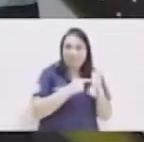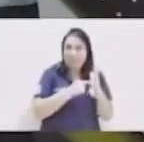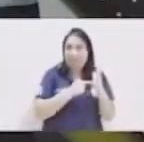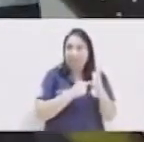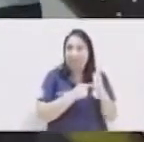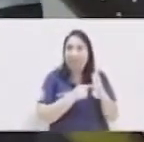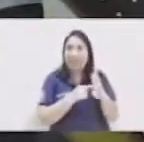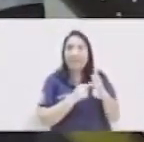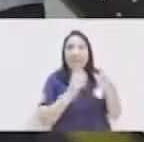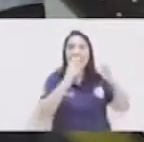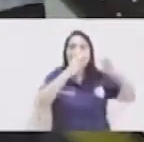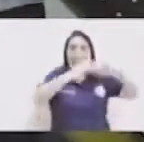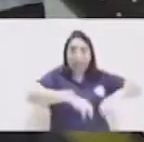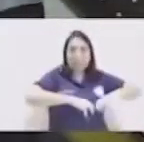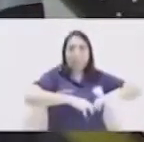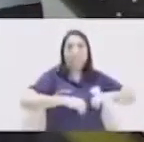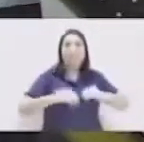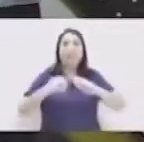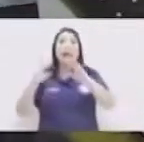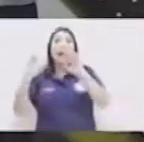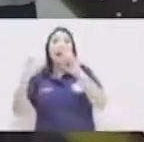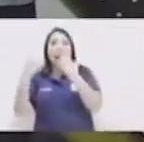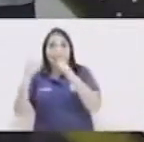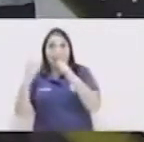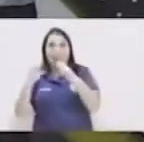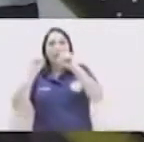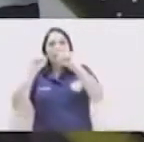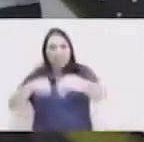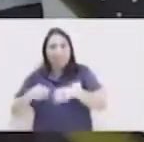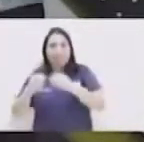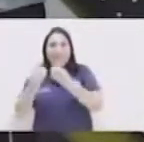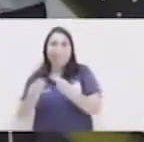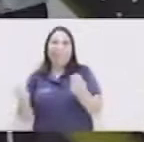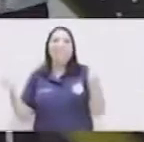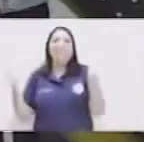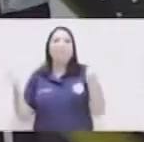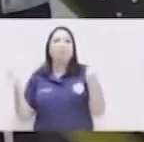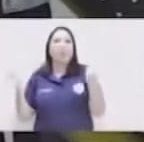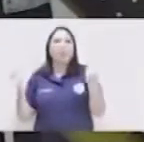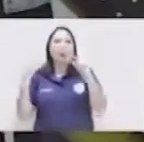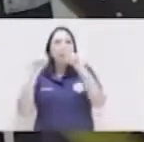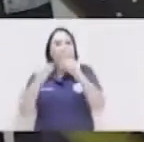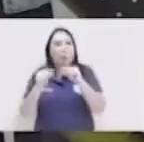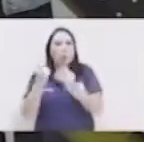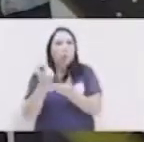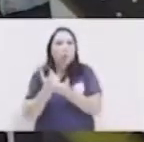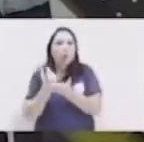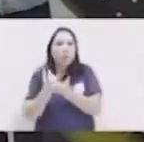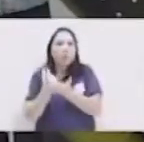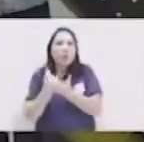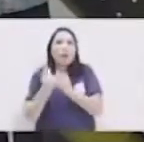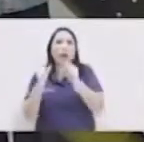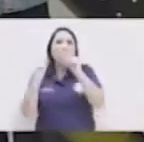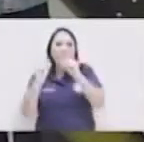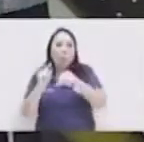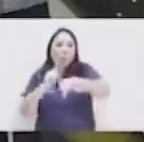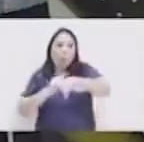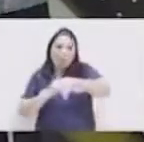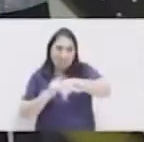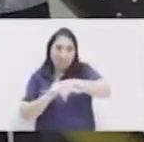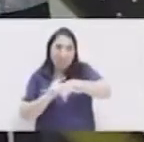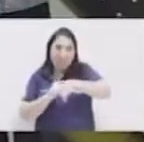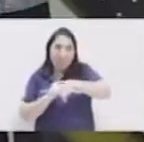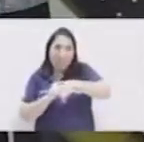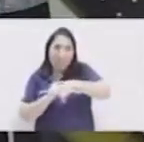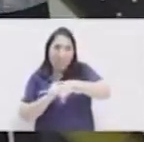una emergencia se puede cubrir o se puede resolver con pocos recursos, con poco menos de